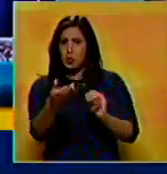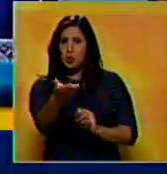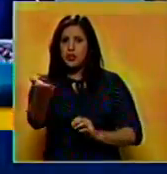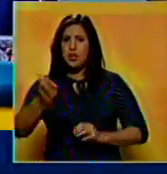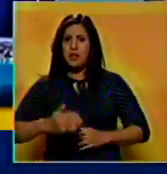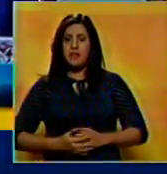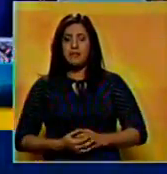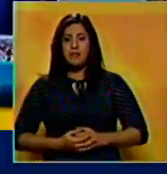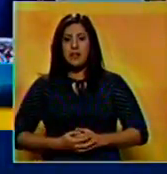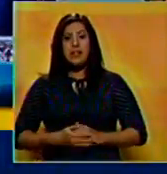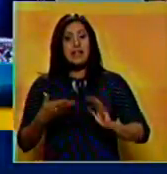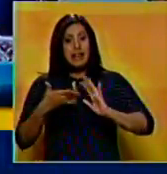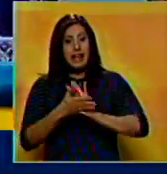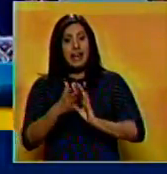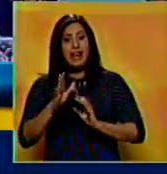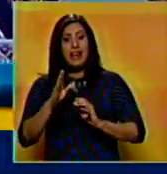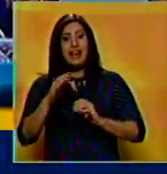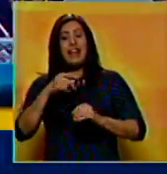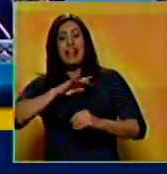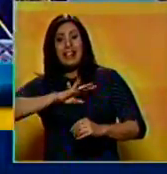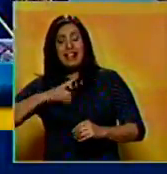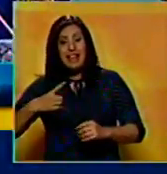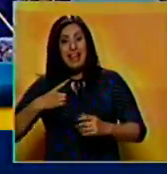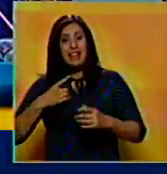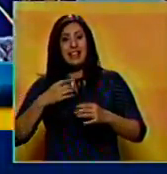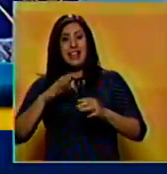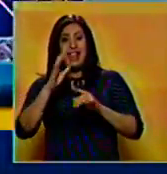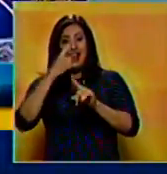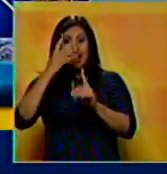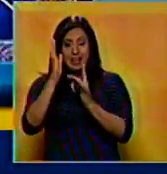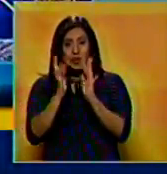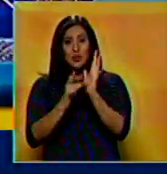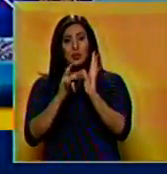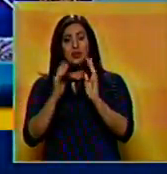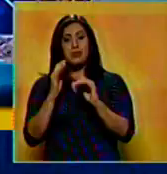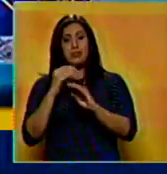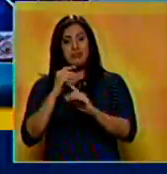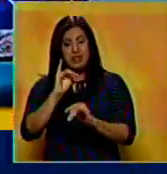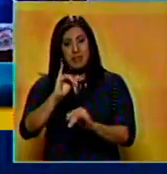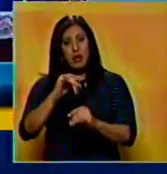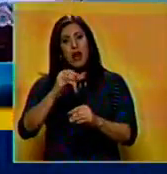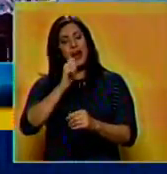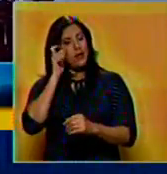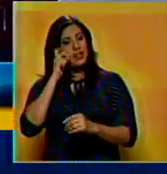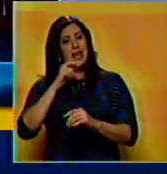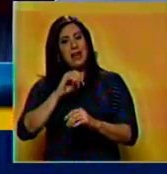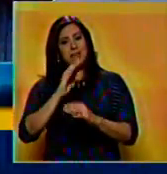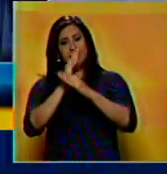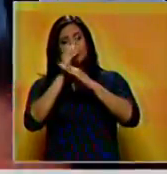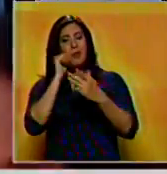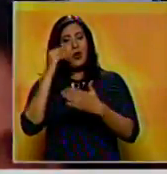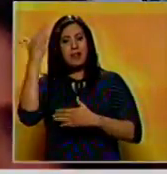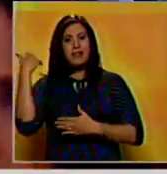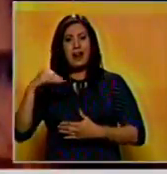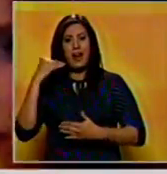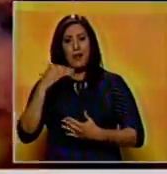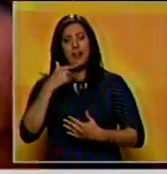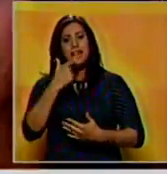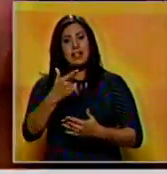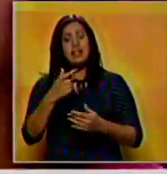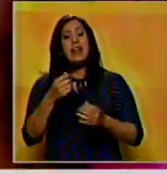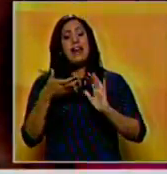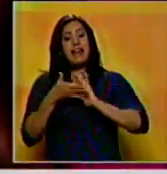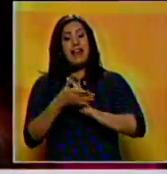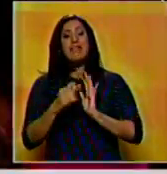ustedes que se visten con la túnica del nazareno. Bien, escuchamos entonces parte de la misa que ofrece el cardenal Urosa